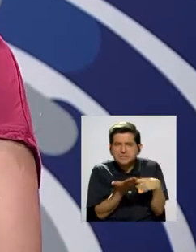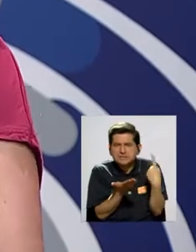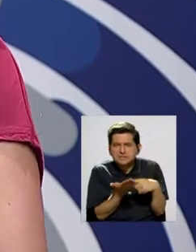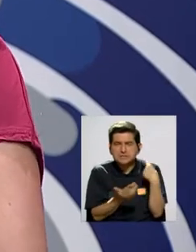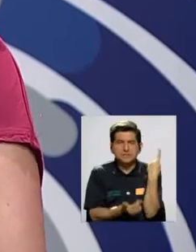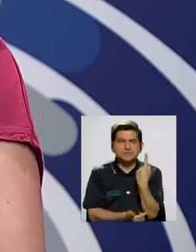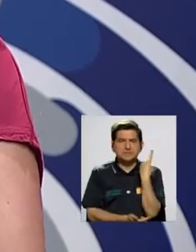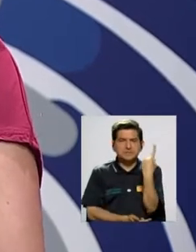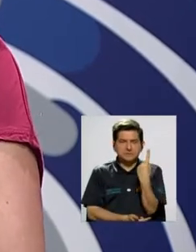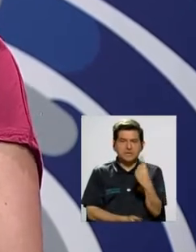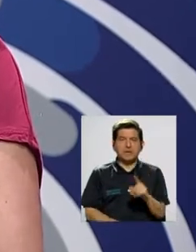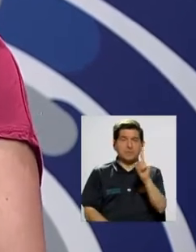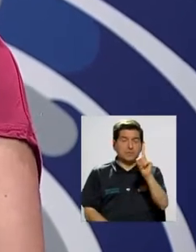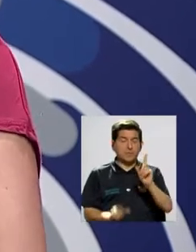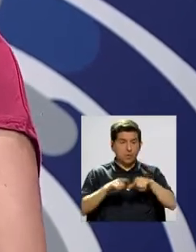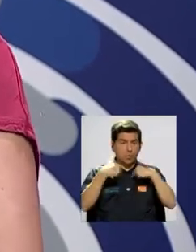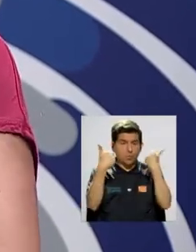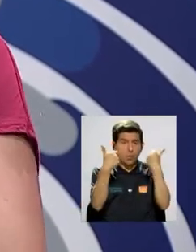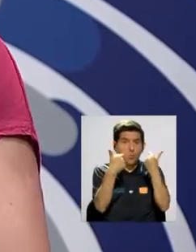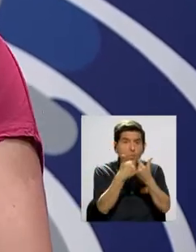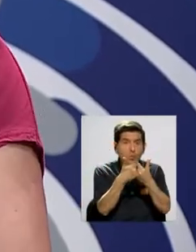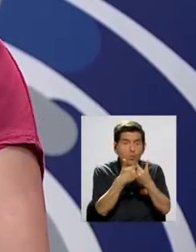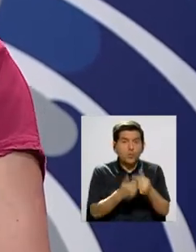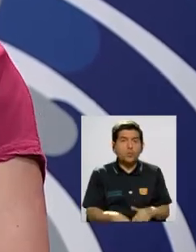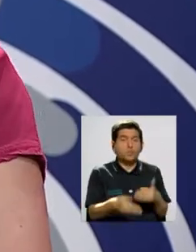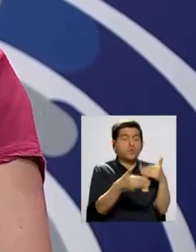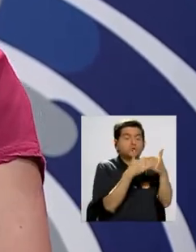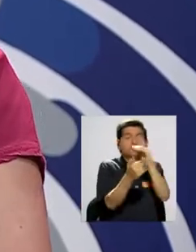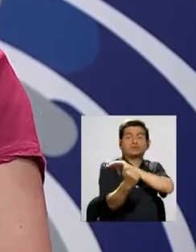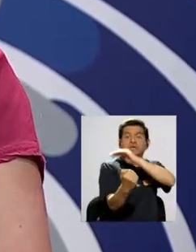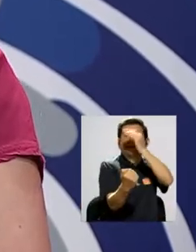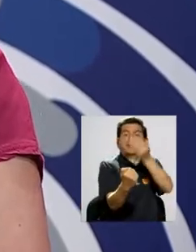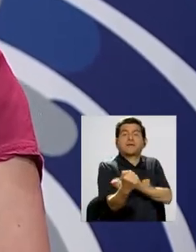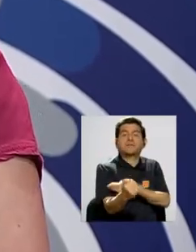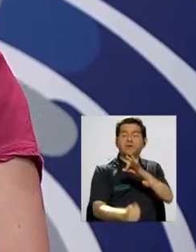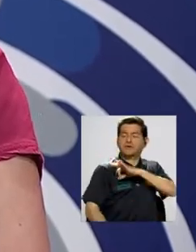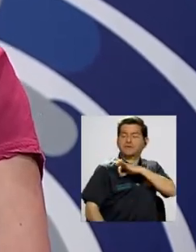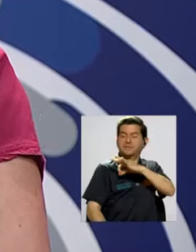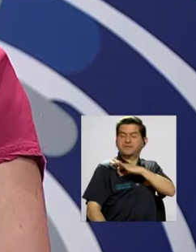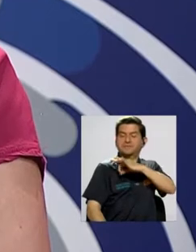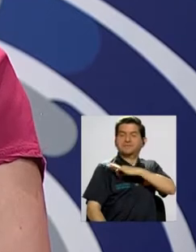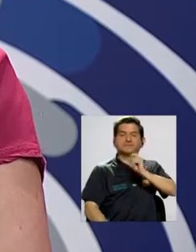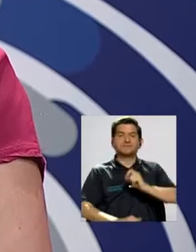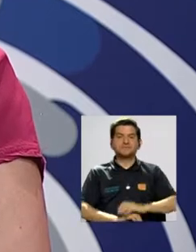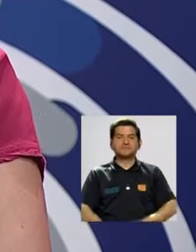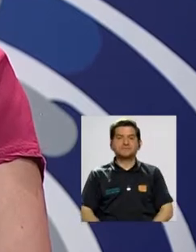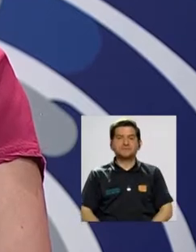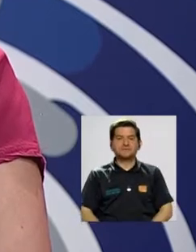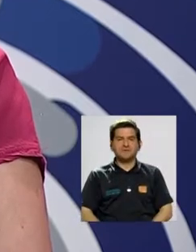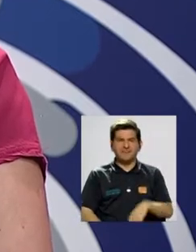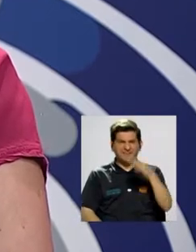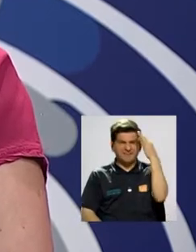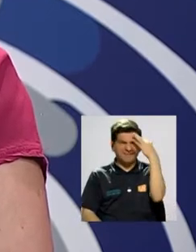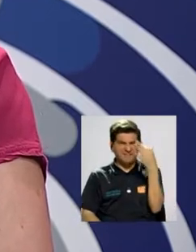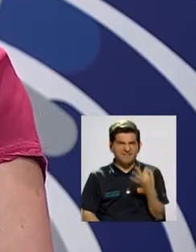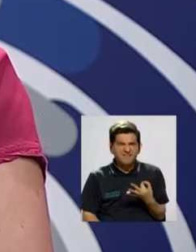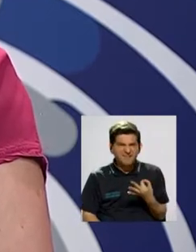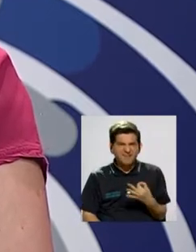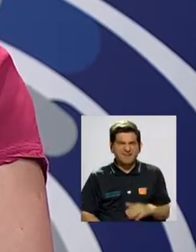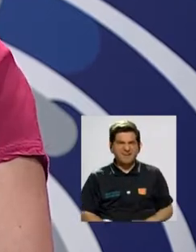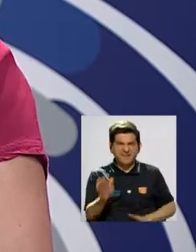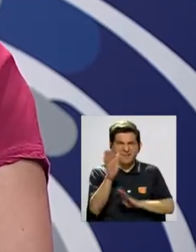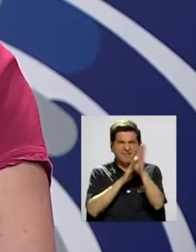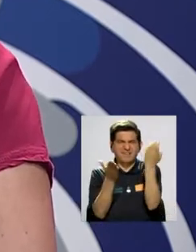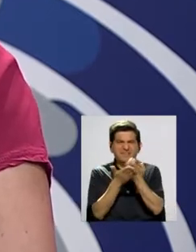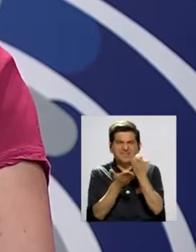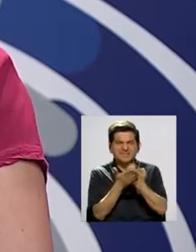siempre va a haber una clase, el que esté más cercano al poder es el que va a ser favorecido. Entonces, apostar por un desarrollo